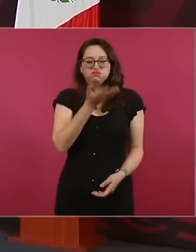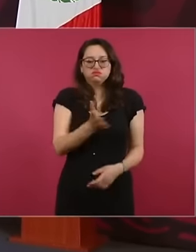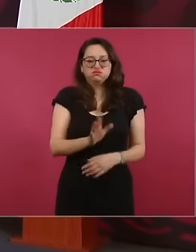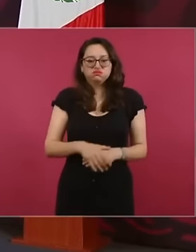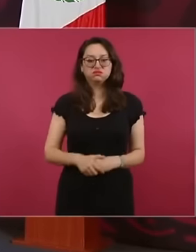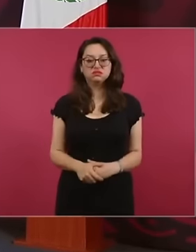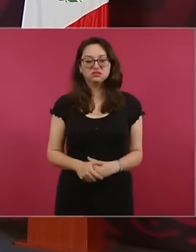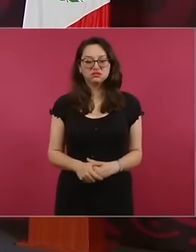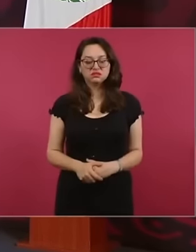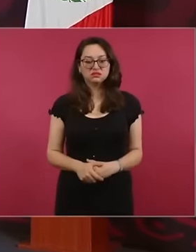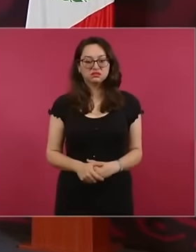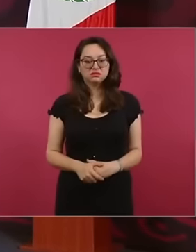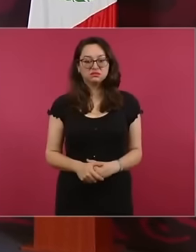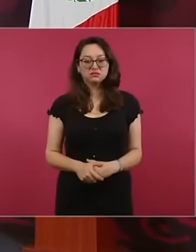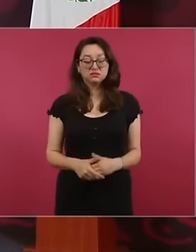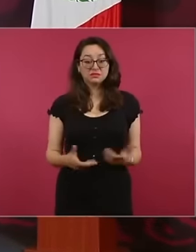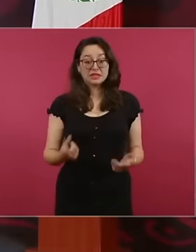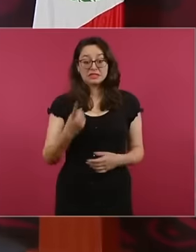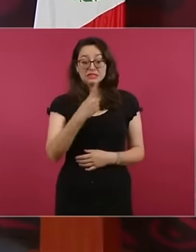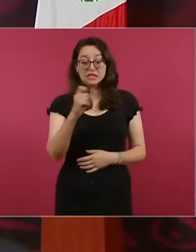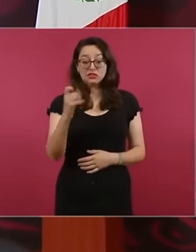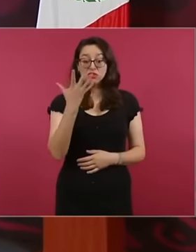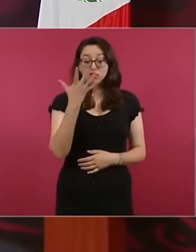están produciendo.